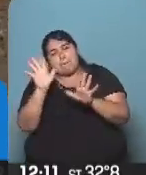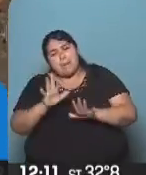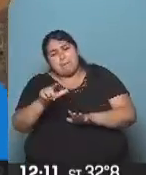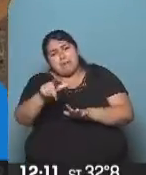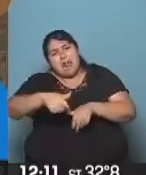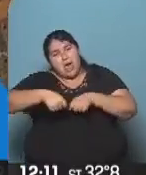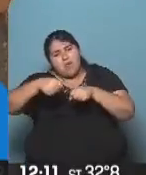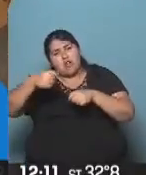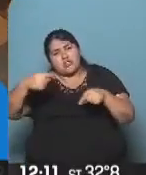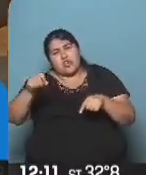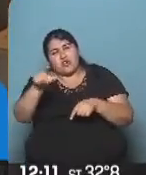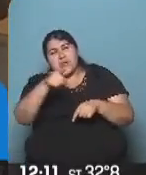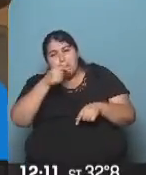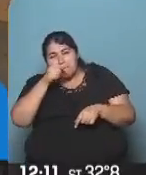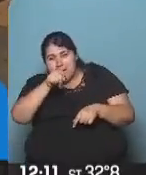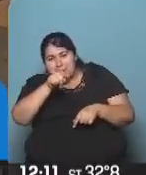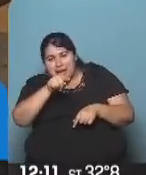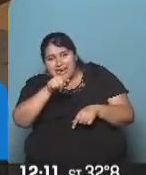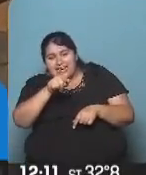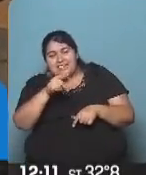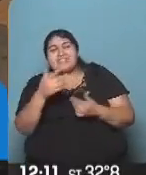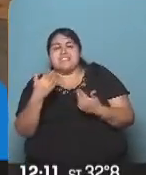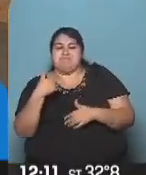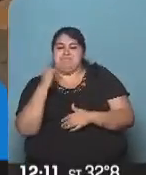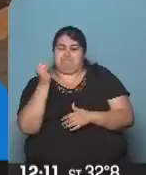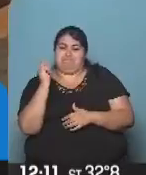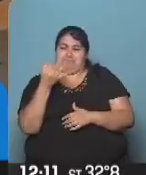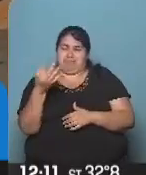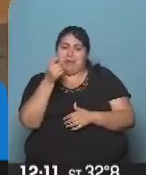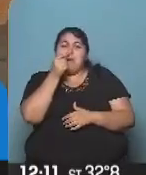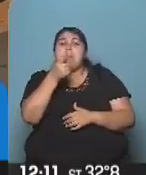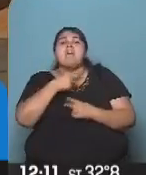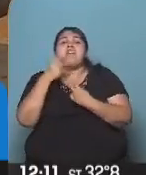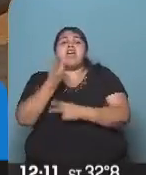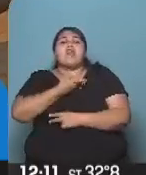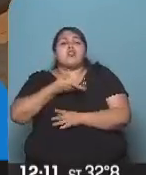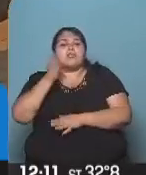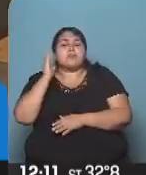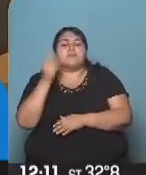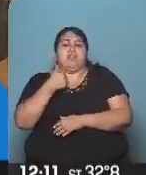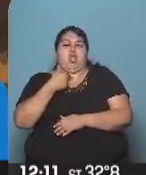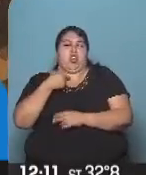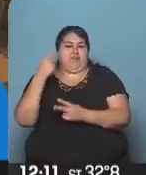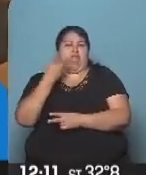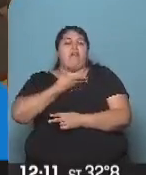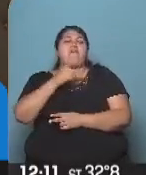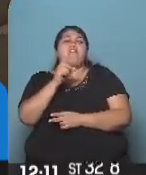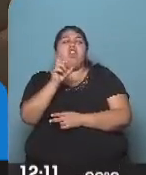bolso, el papá, ¿no?, del pequeño. Sí, el papá. ¿Dónde estás viajando y cuándo? A Florianópolis y